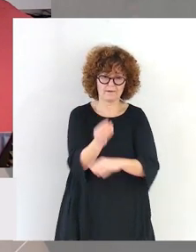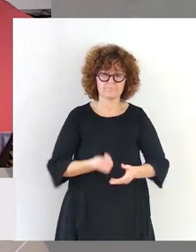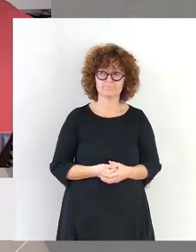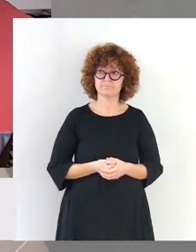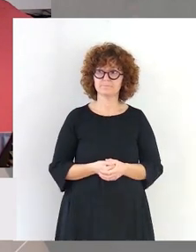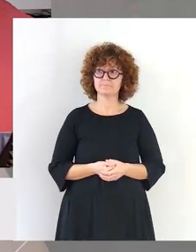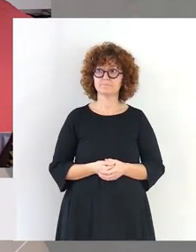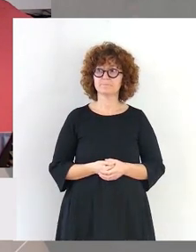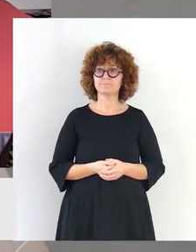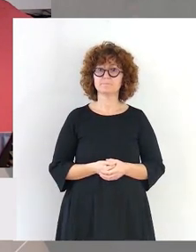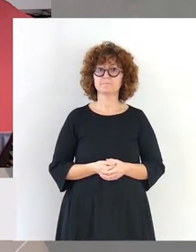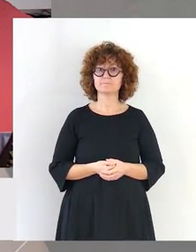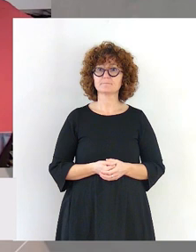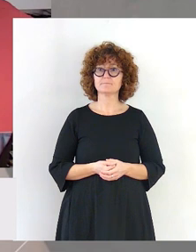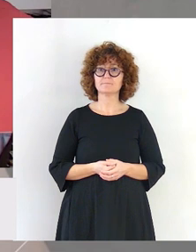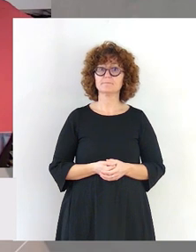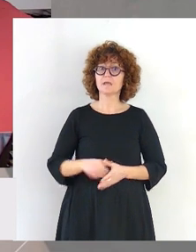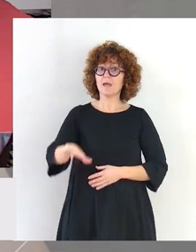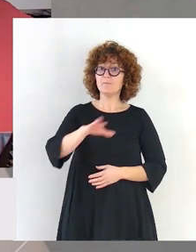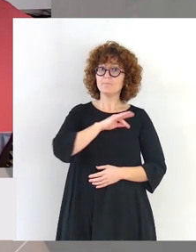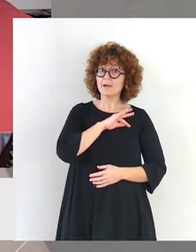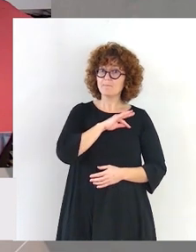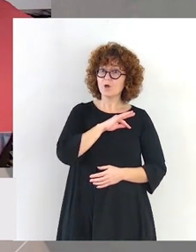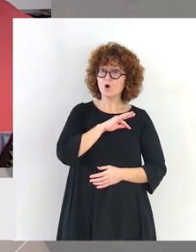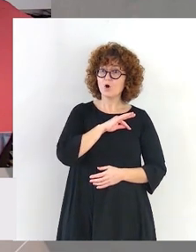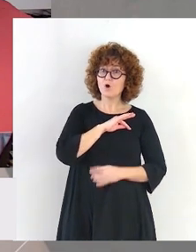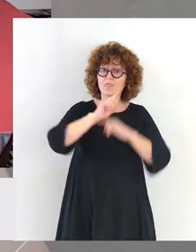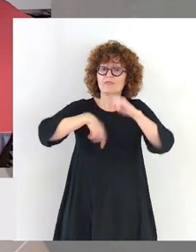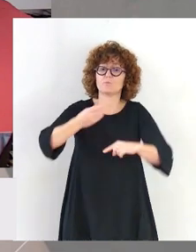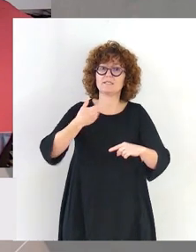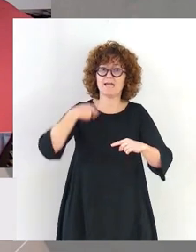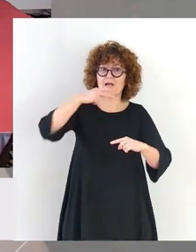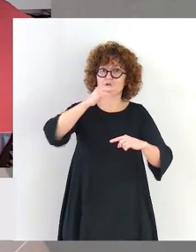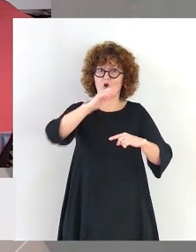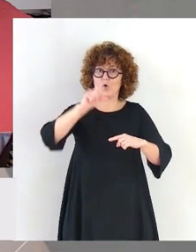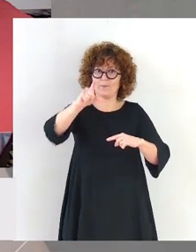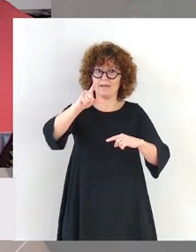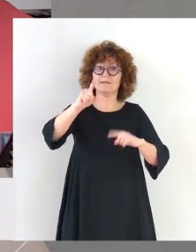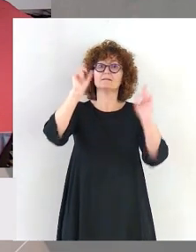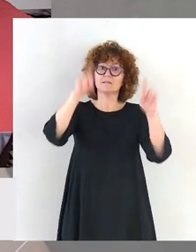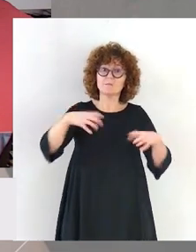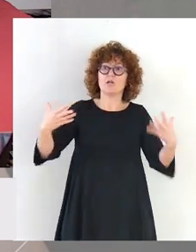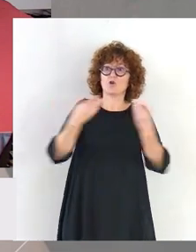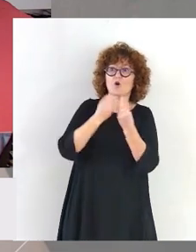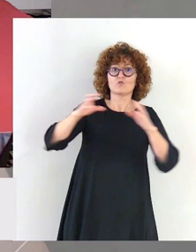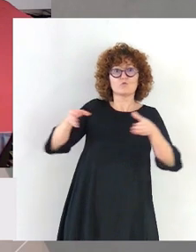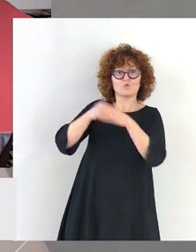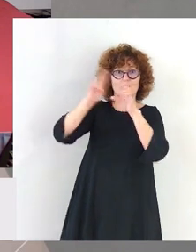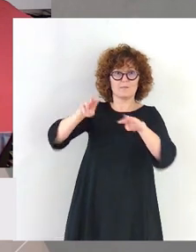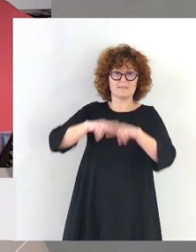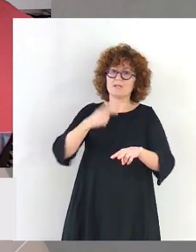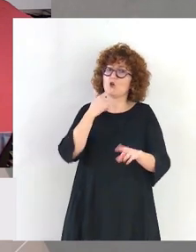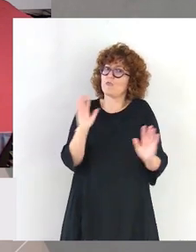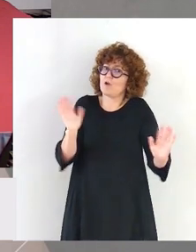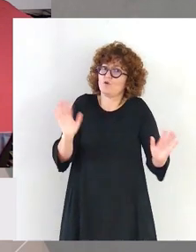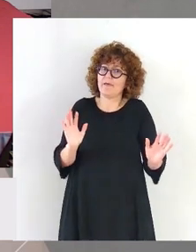cuidar y después de este premio del premio Nobel ni hablo del premio Nobel que tiene también junto con otro equipo de investigadores ni menciono pero